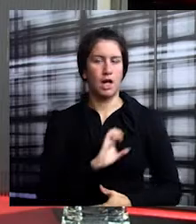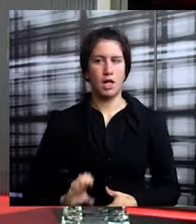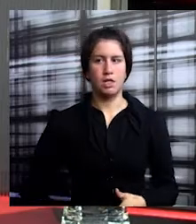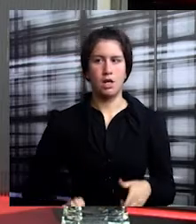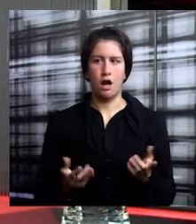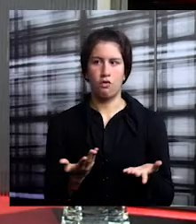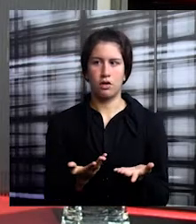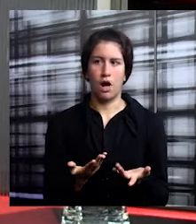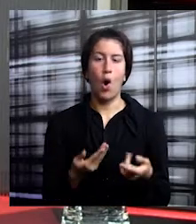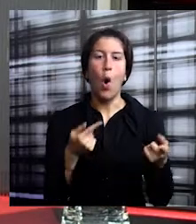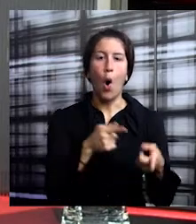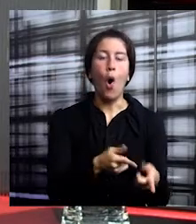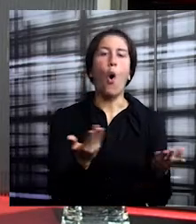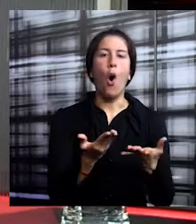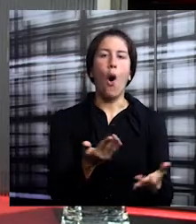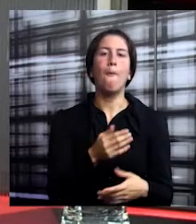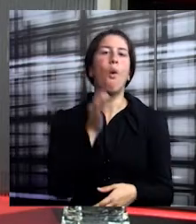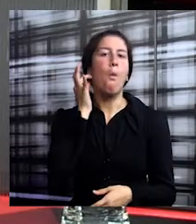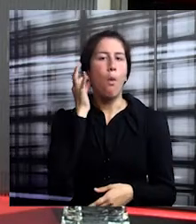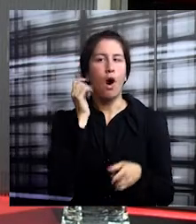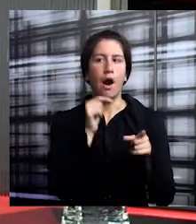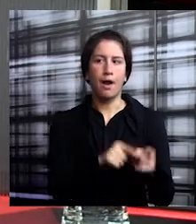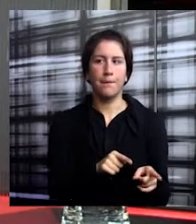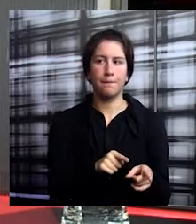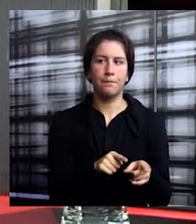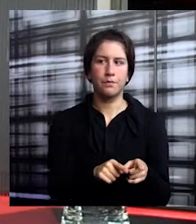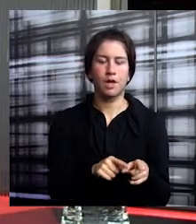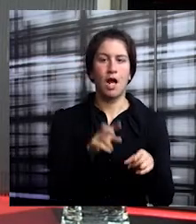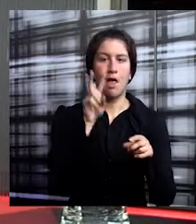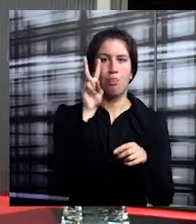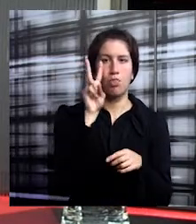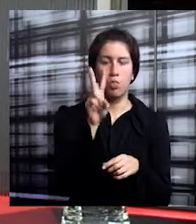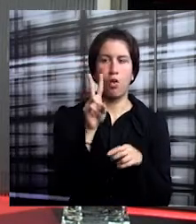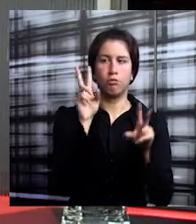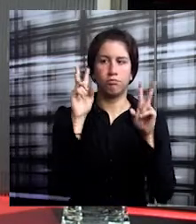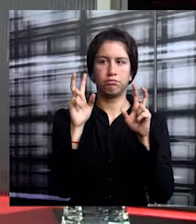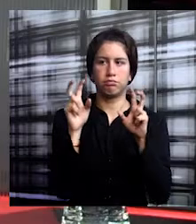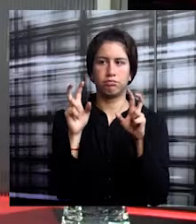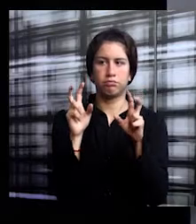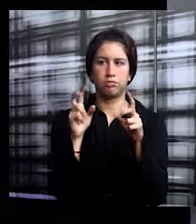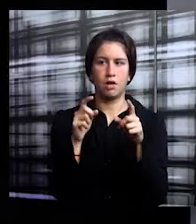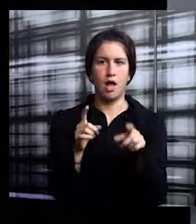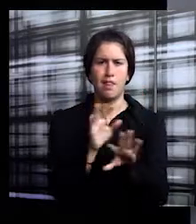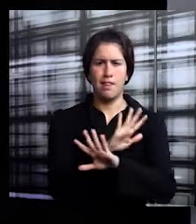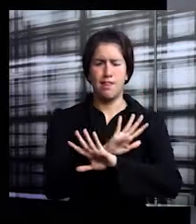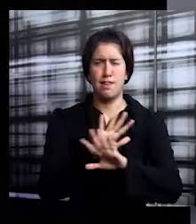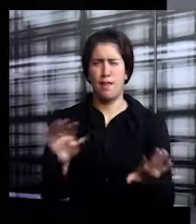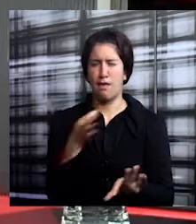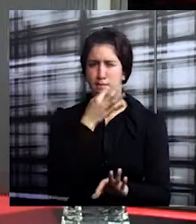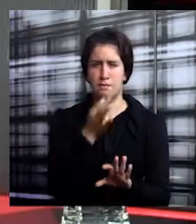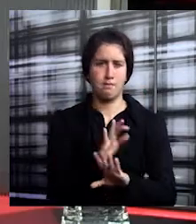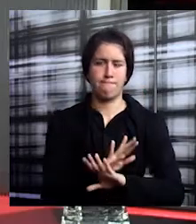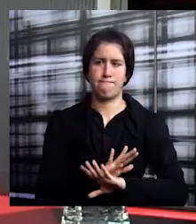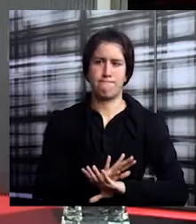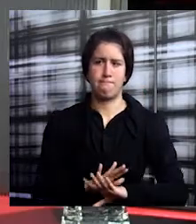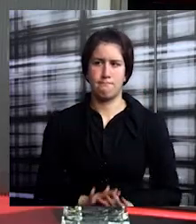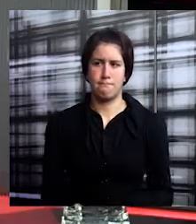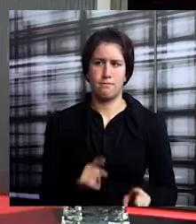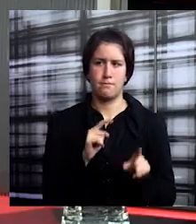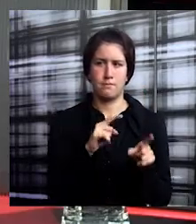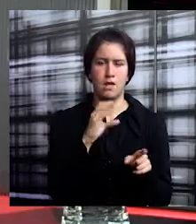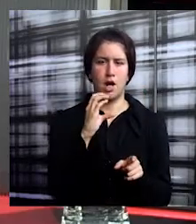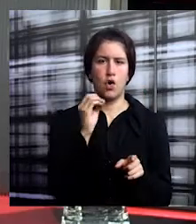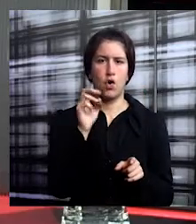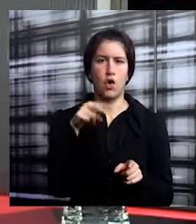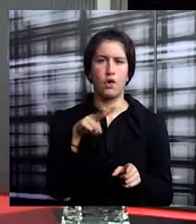amparadas por 2 convenciones internacionales que Chile ha suscrito, de las cuales nadie ha dicho nada. La Convención de Belém do Pará, para eliminar toda forma